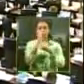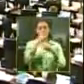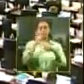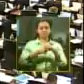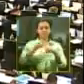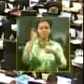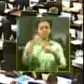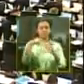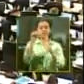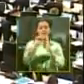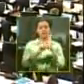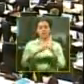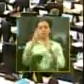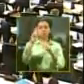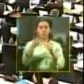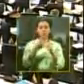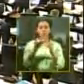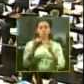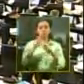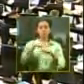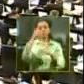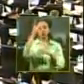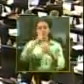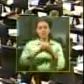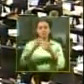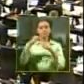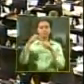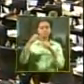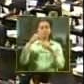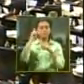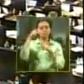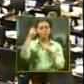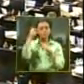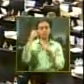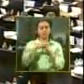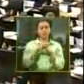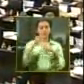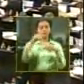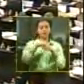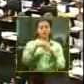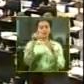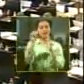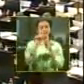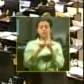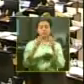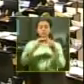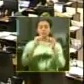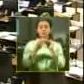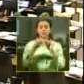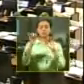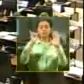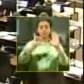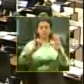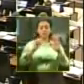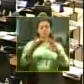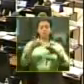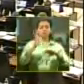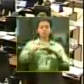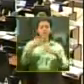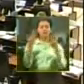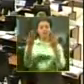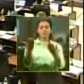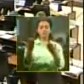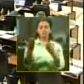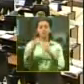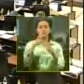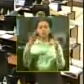el artículo 2 que corresponde a los deberes primordiales del Estado. En el inciso número 6, la mesa propone